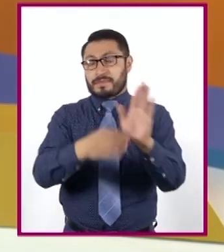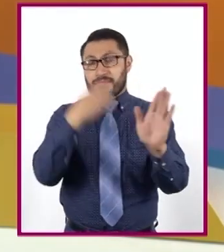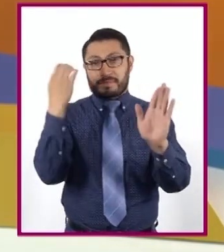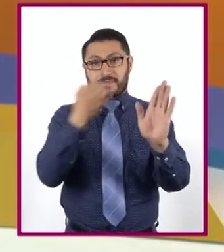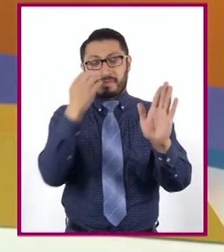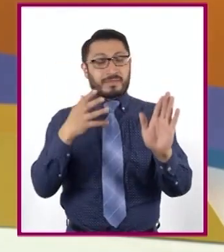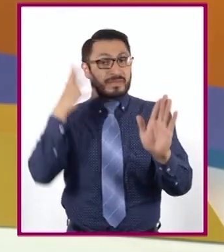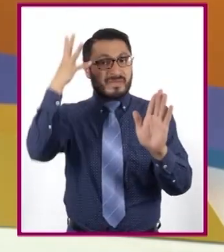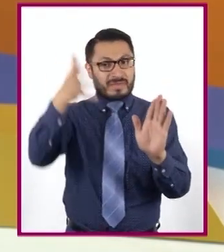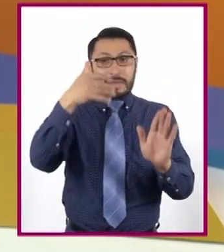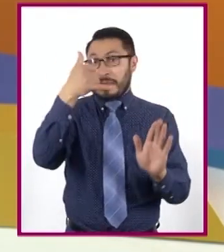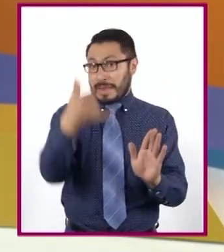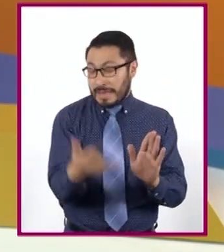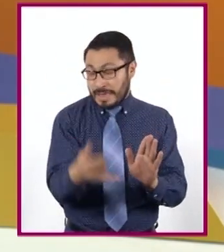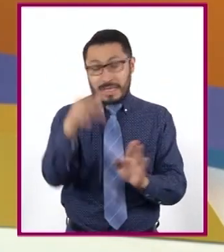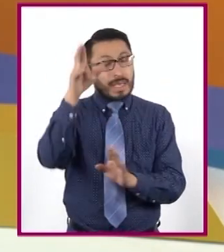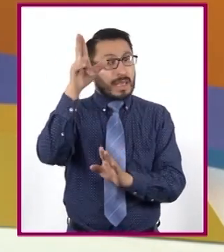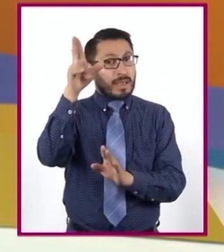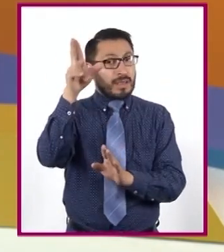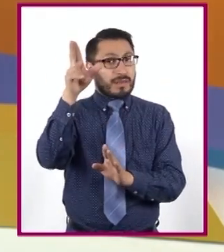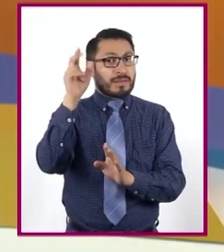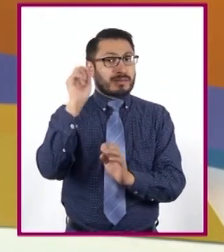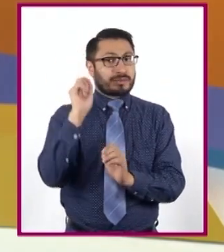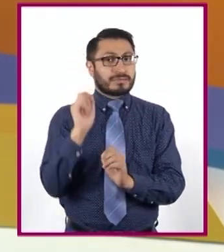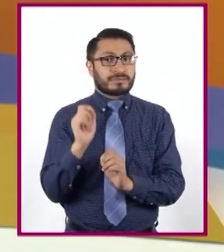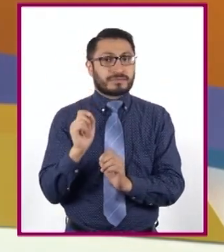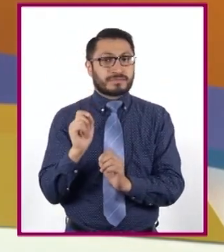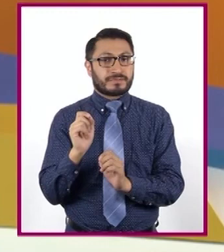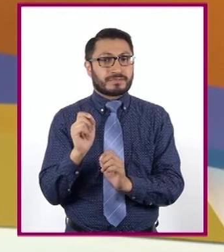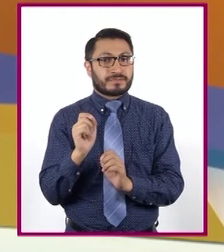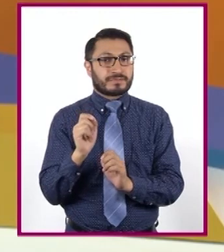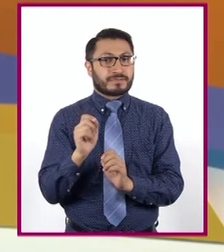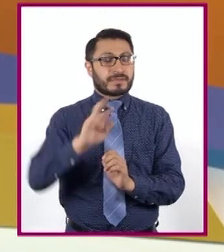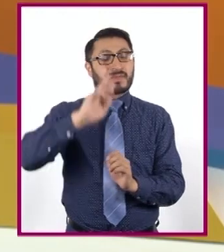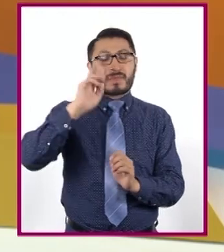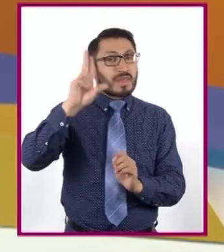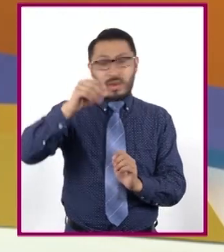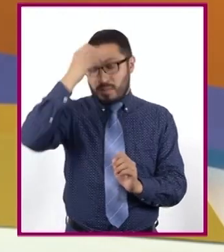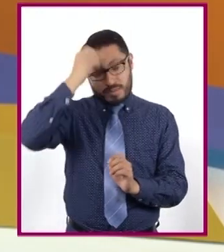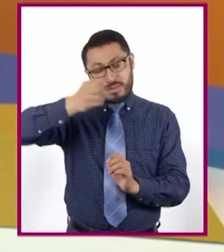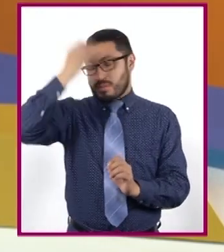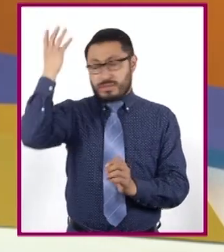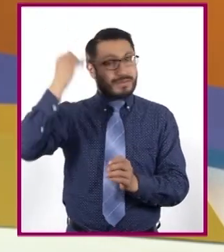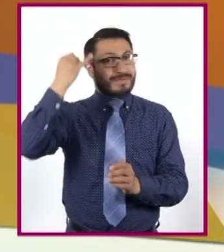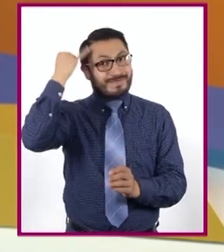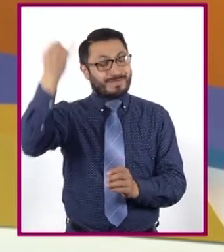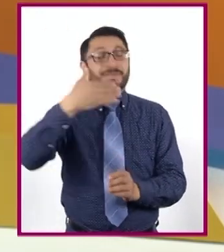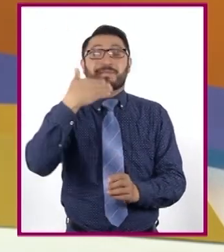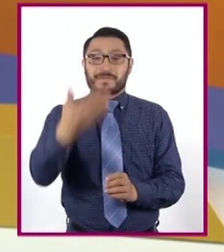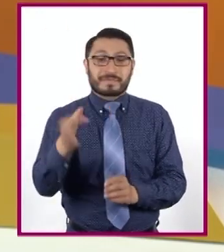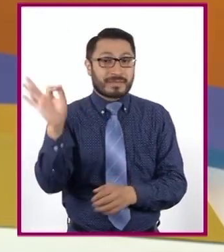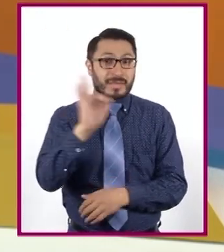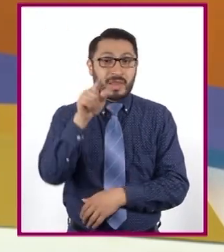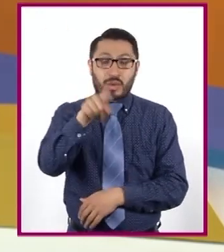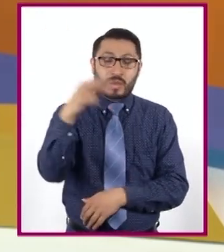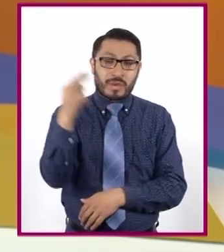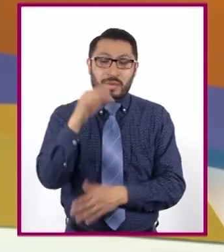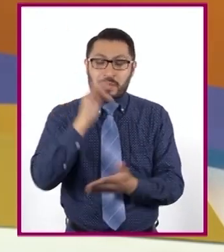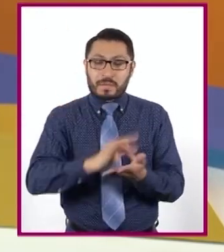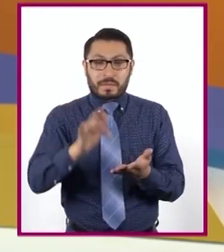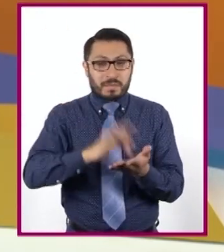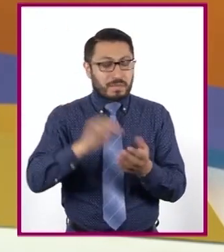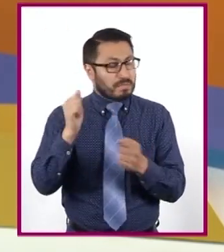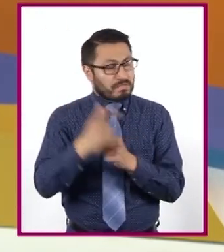todo para no dejar pasar esas buenas ideas. Si requieren apoyo de alguien más para llevar a cabo